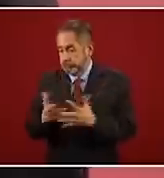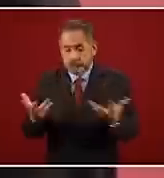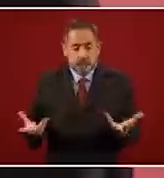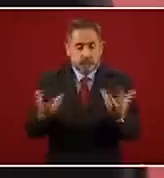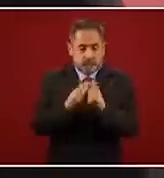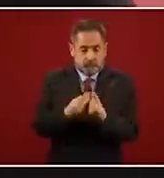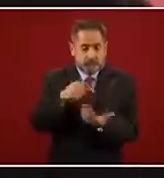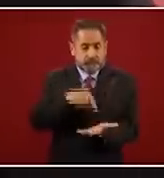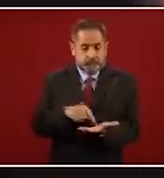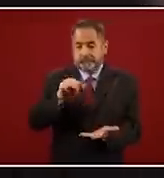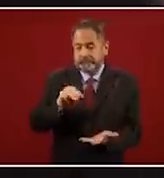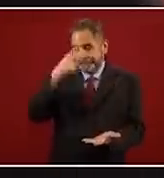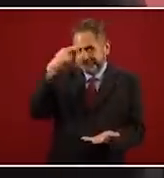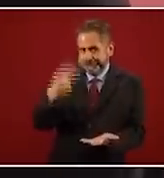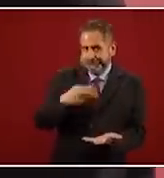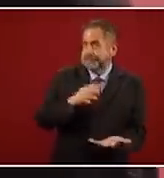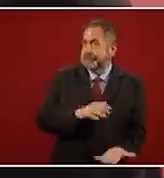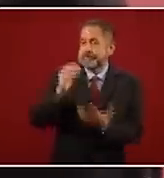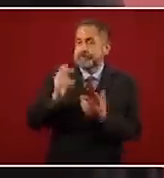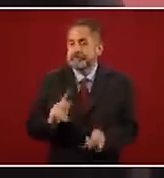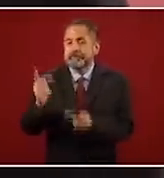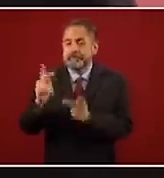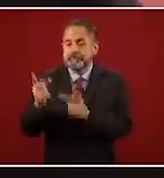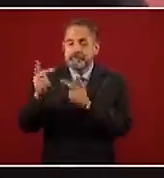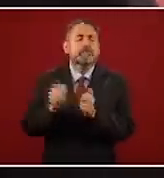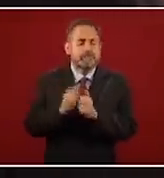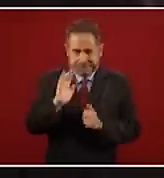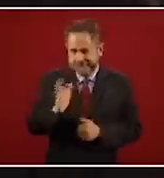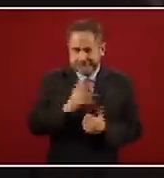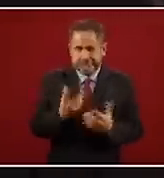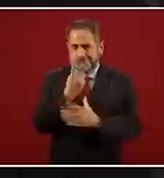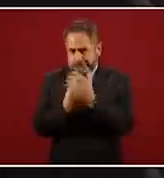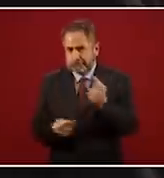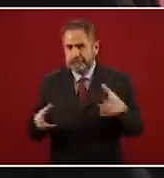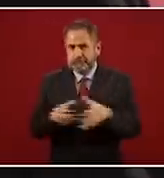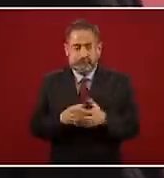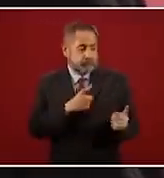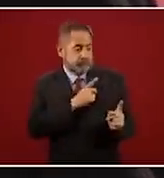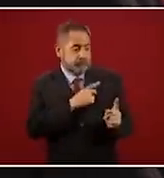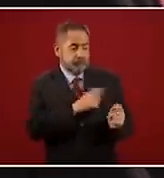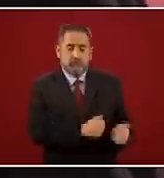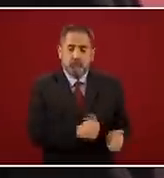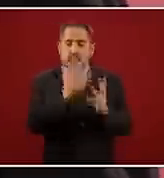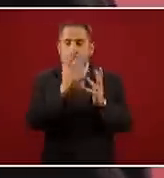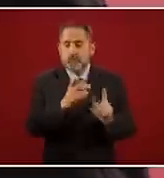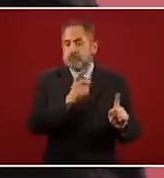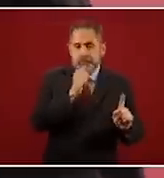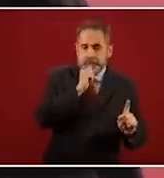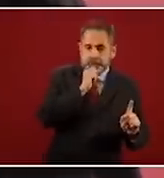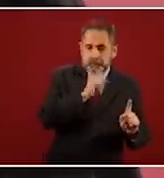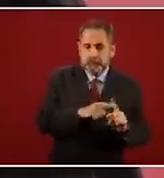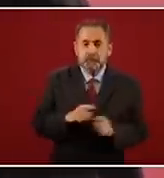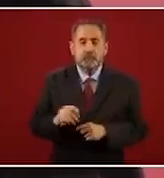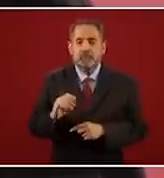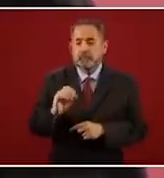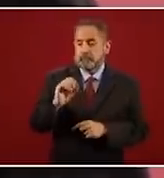mezcla mexicana y venderla. Sí se vende, pero se vende ya en la mezcla. Y ya como tal, como crudo olmeca o